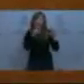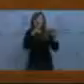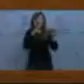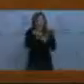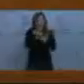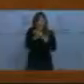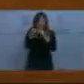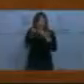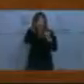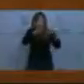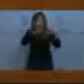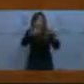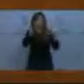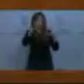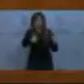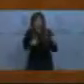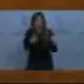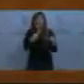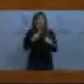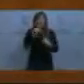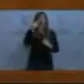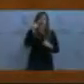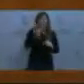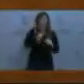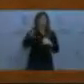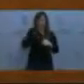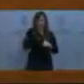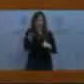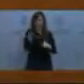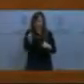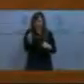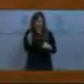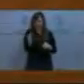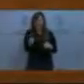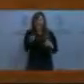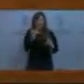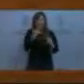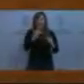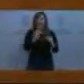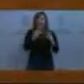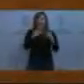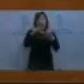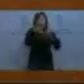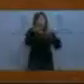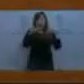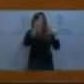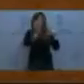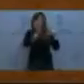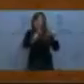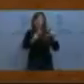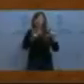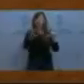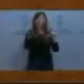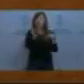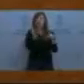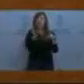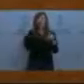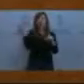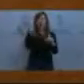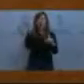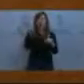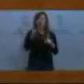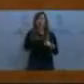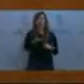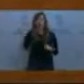no Oviedo y no Gijón, como me respondió usted el otro día. No meta estas áreas, meta estas, Arriondas, Langreo. Por cierto, aquí hay un